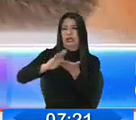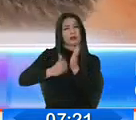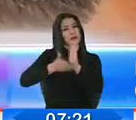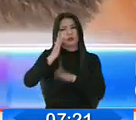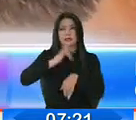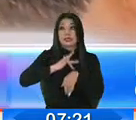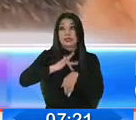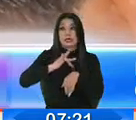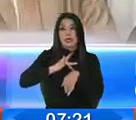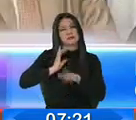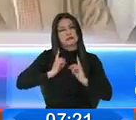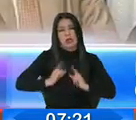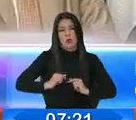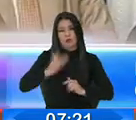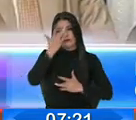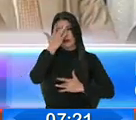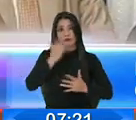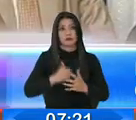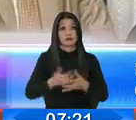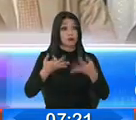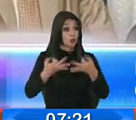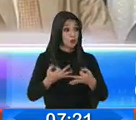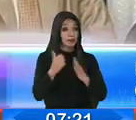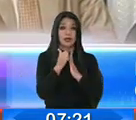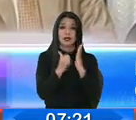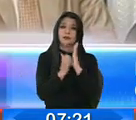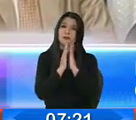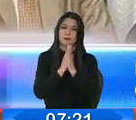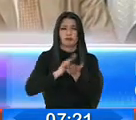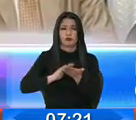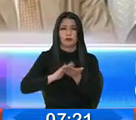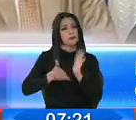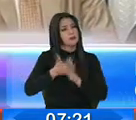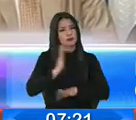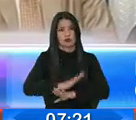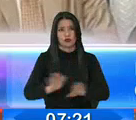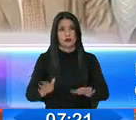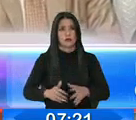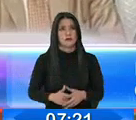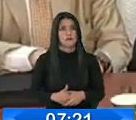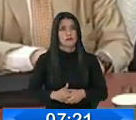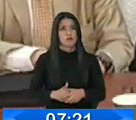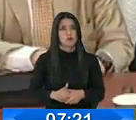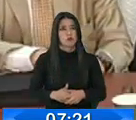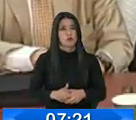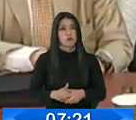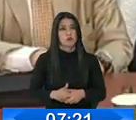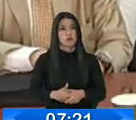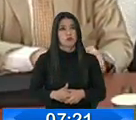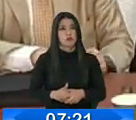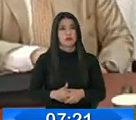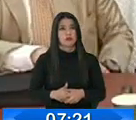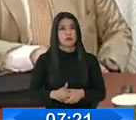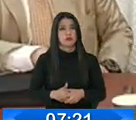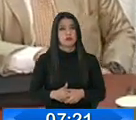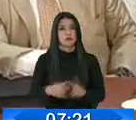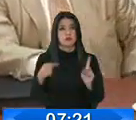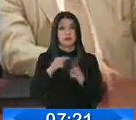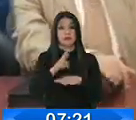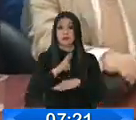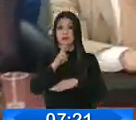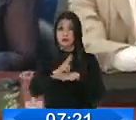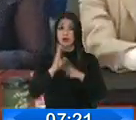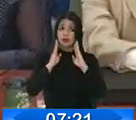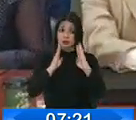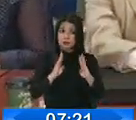otros malestares. Cumplimos el orden del día, le pido por favor que el presidente le consiga. Por lo menos quisiera que el señor rector escuche lo